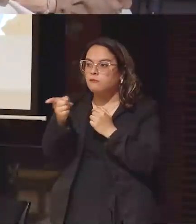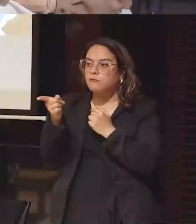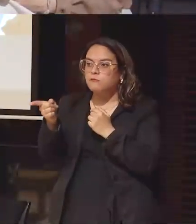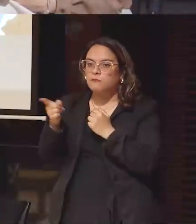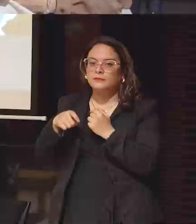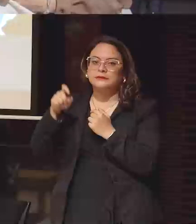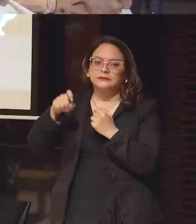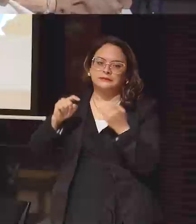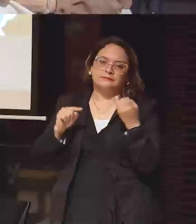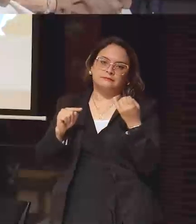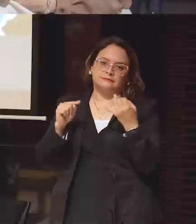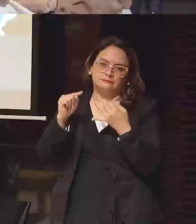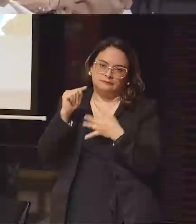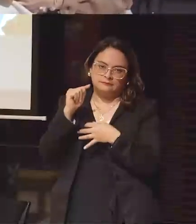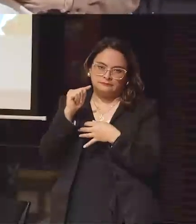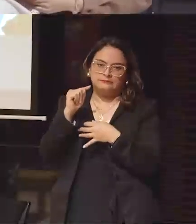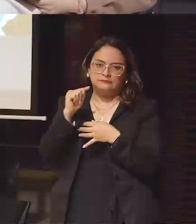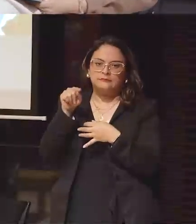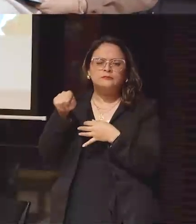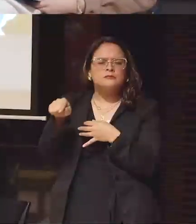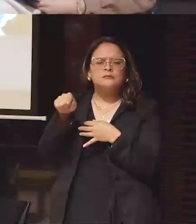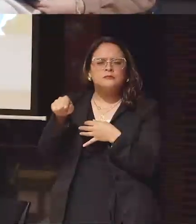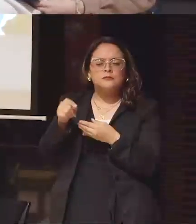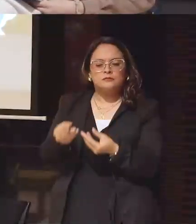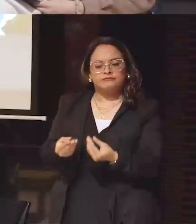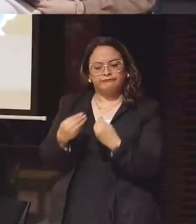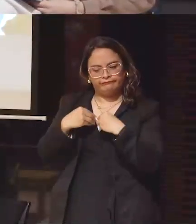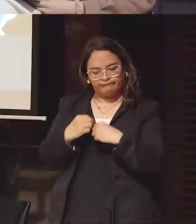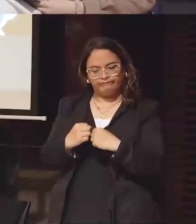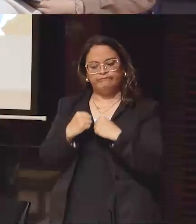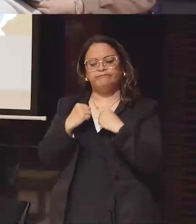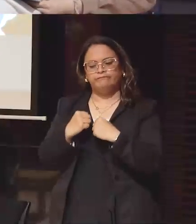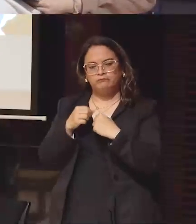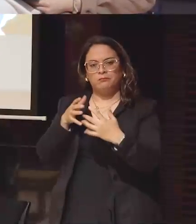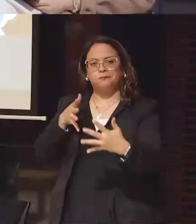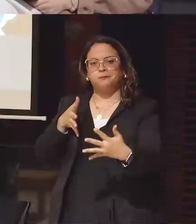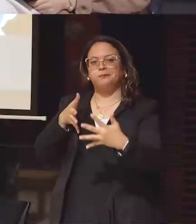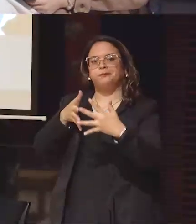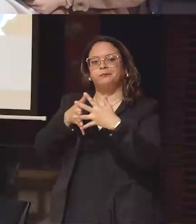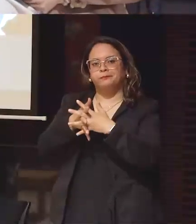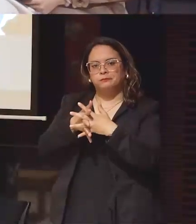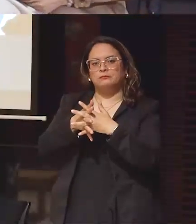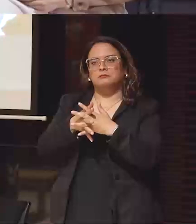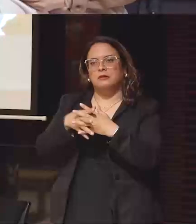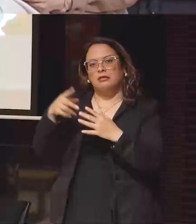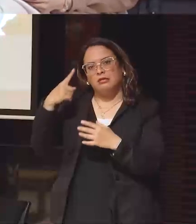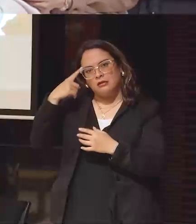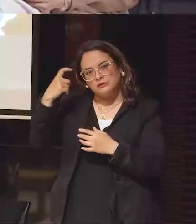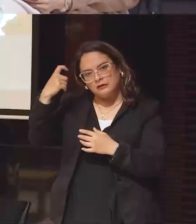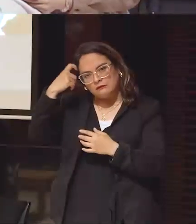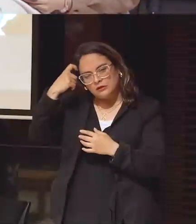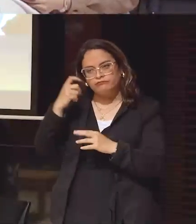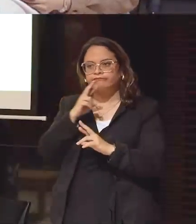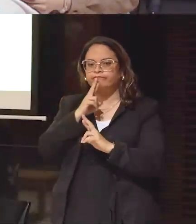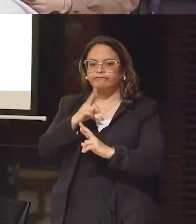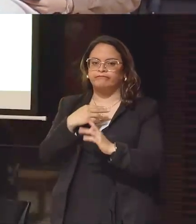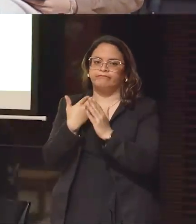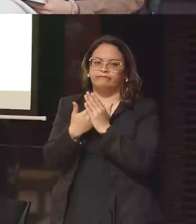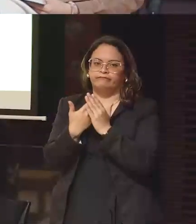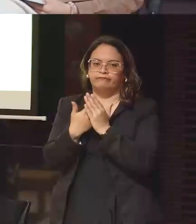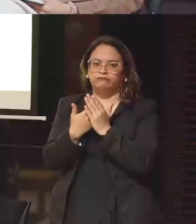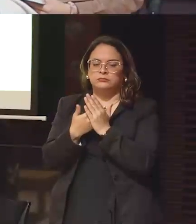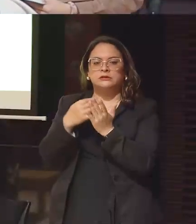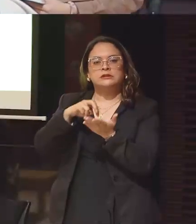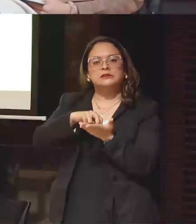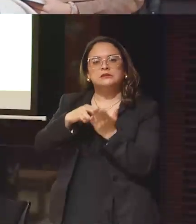entorno. Este carácter mutable del entorno puede ser singular para adaptarse y responder a los desafíos, consolidándose como